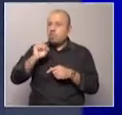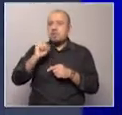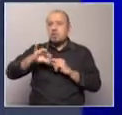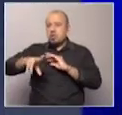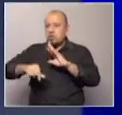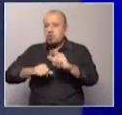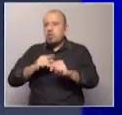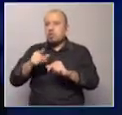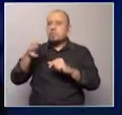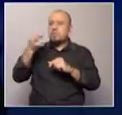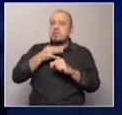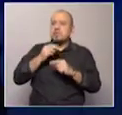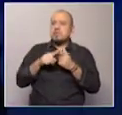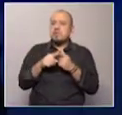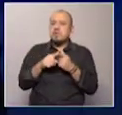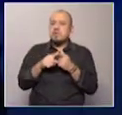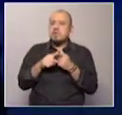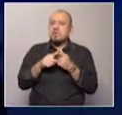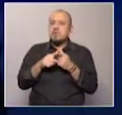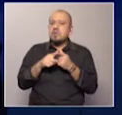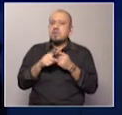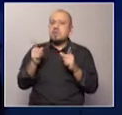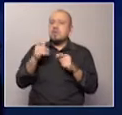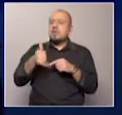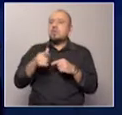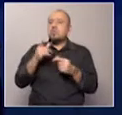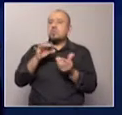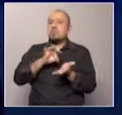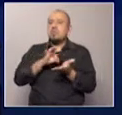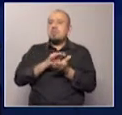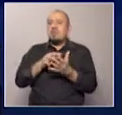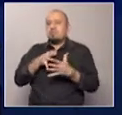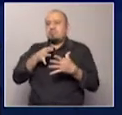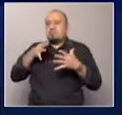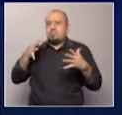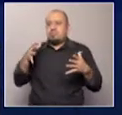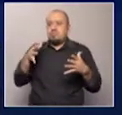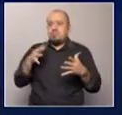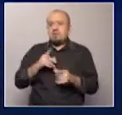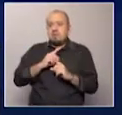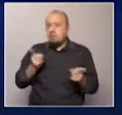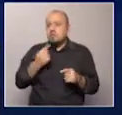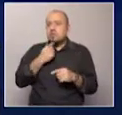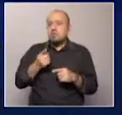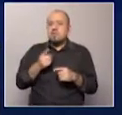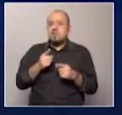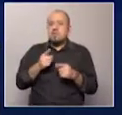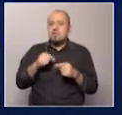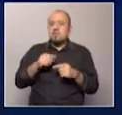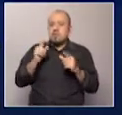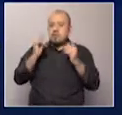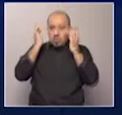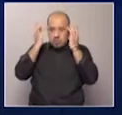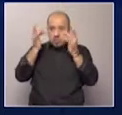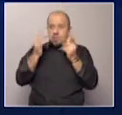que ellos me decían nada más inseguro que tener un sistema penitenciario gigantesco y además ineficiente y sin capacidad educativa